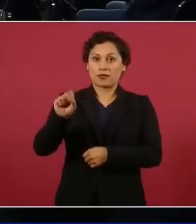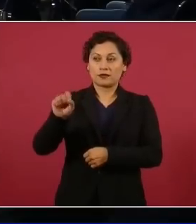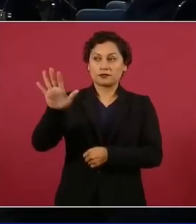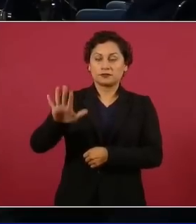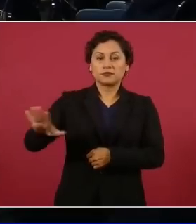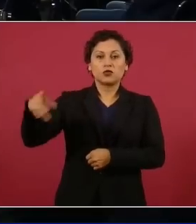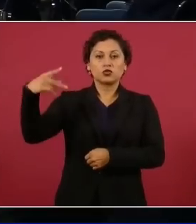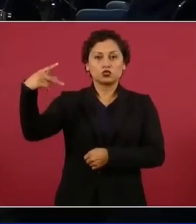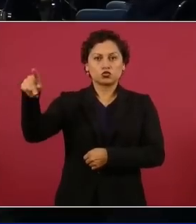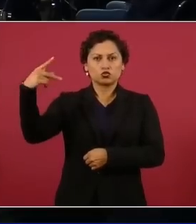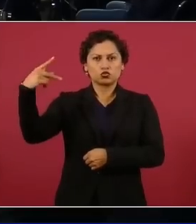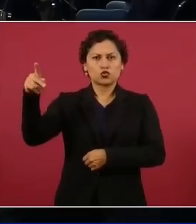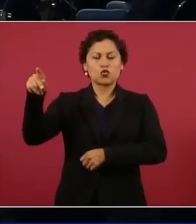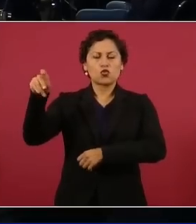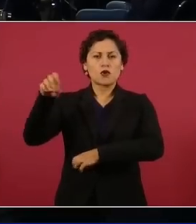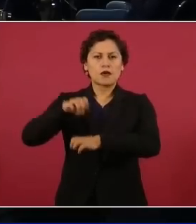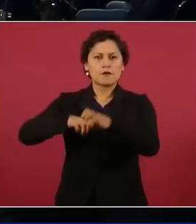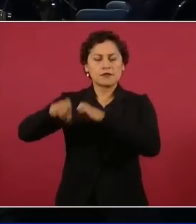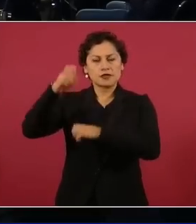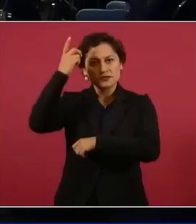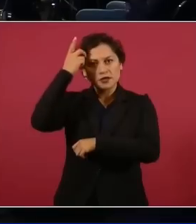valían $1